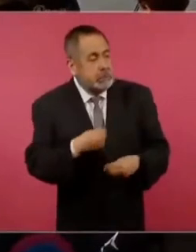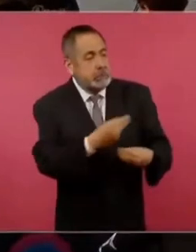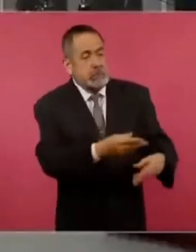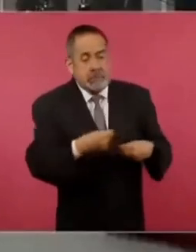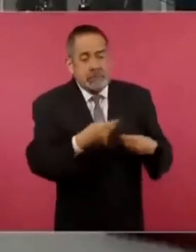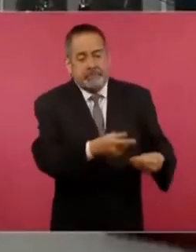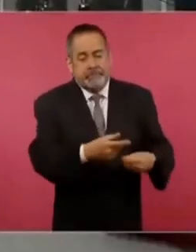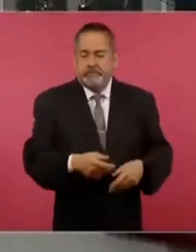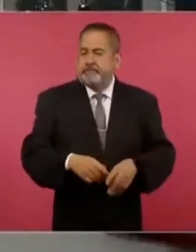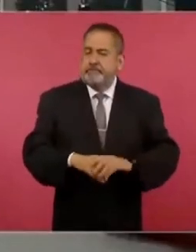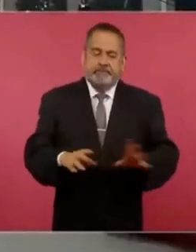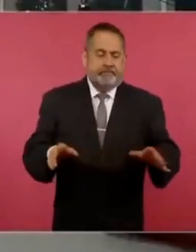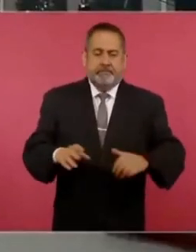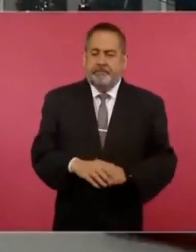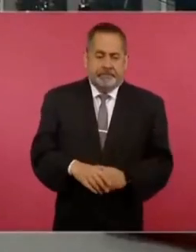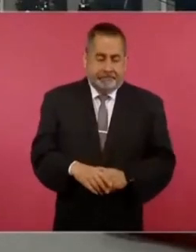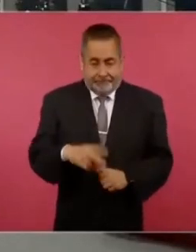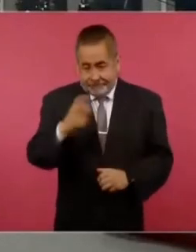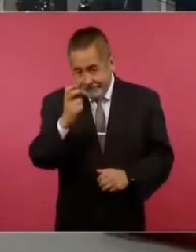Entonces, eso hay que